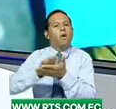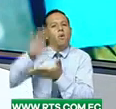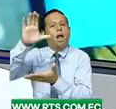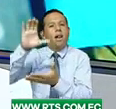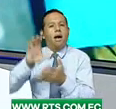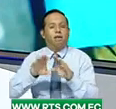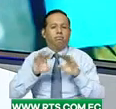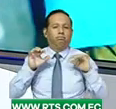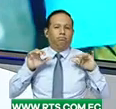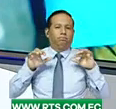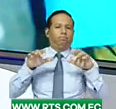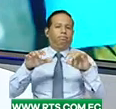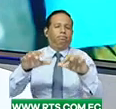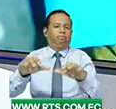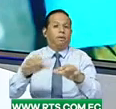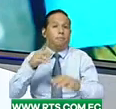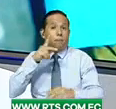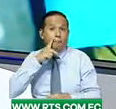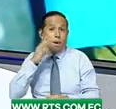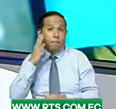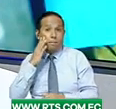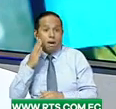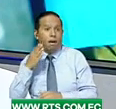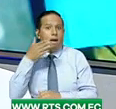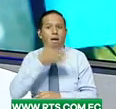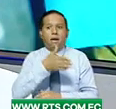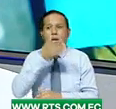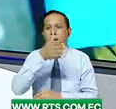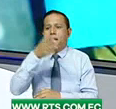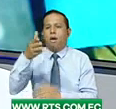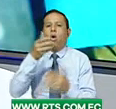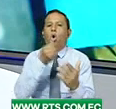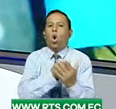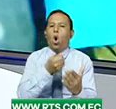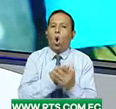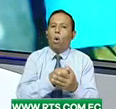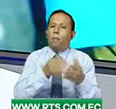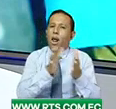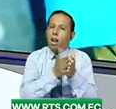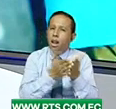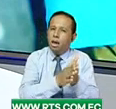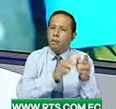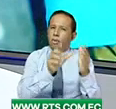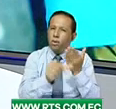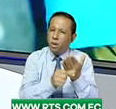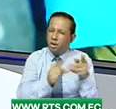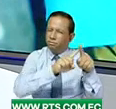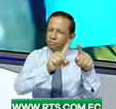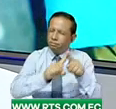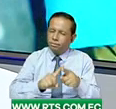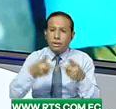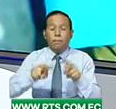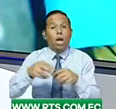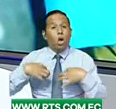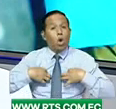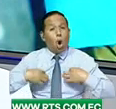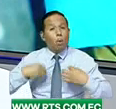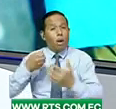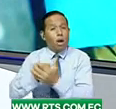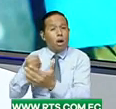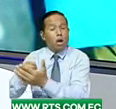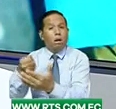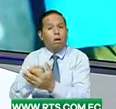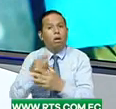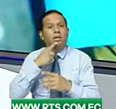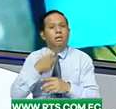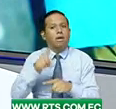familia acuden a comprar los útiles escolares y uniformes. Muchos aseguran que luego de 2 años de no haber enviado a sus hijos de